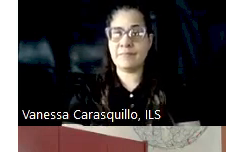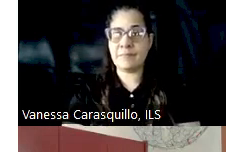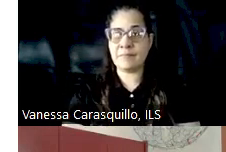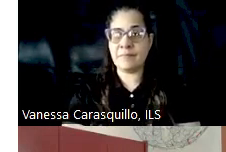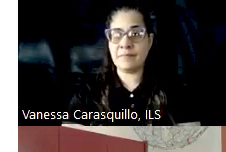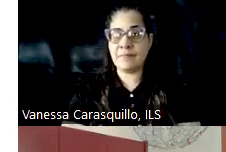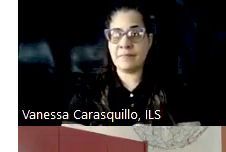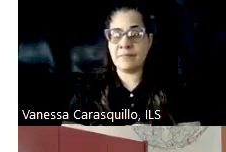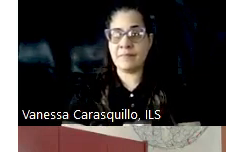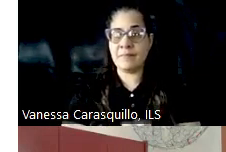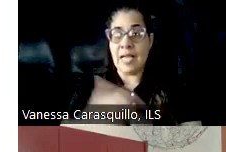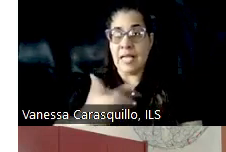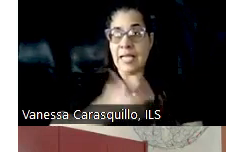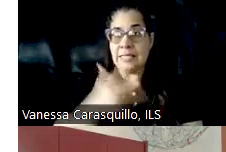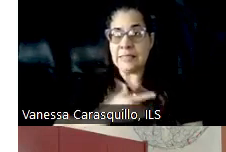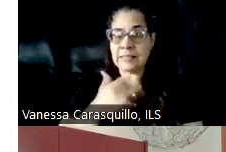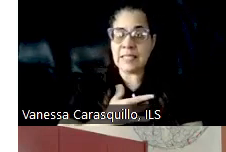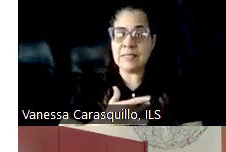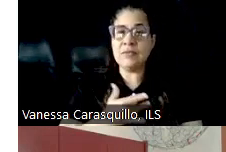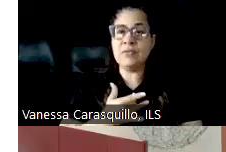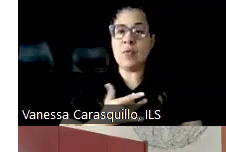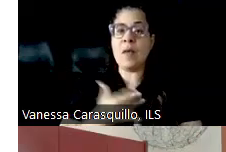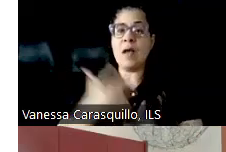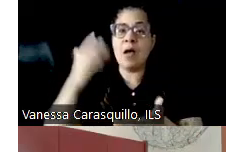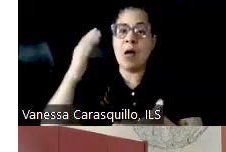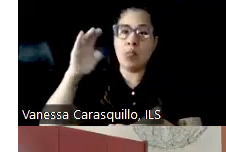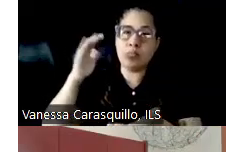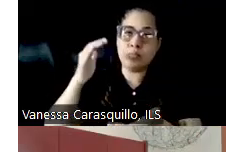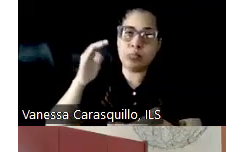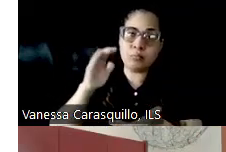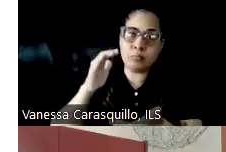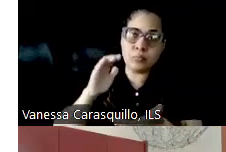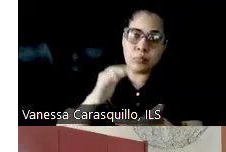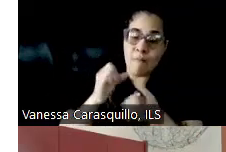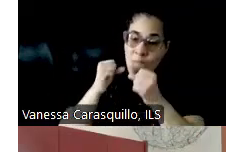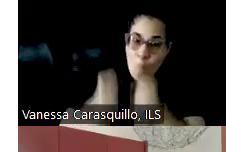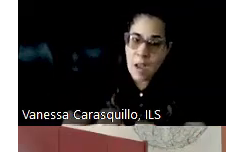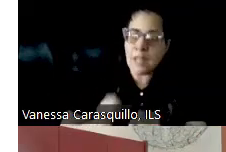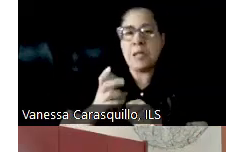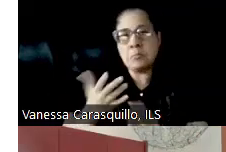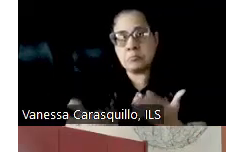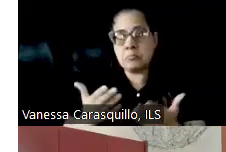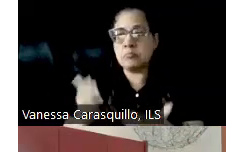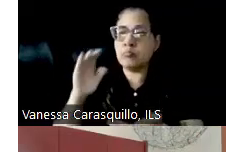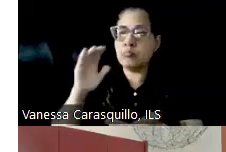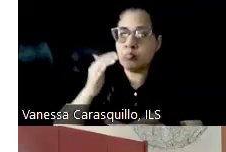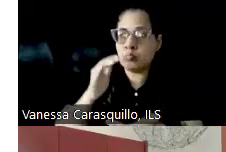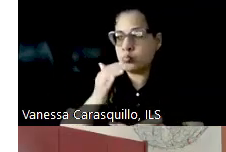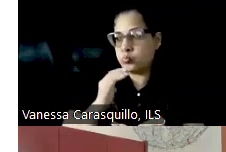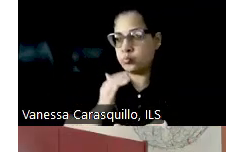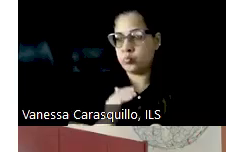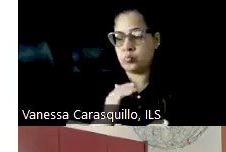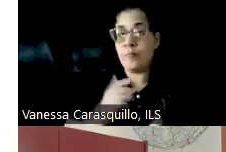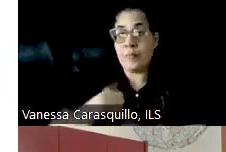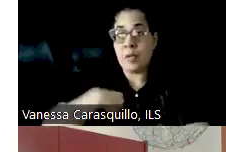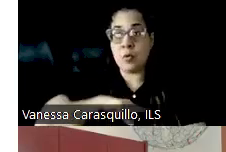del síntoma y una disminución en la intensidad, que no es poca cosa. Porque cuando vemos un